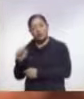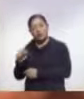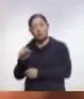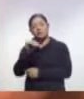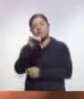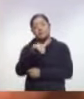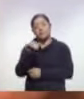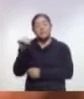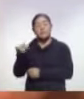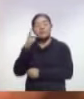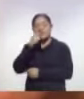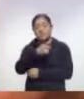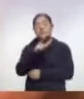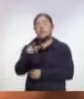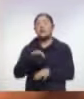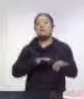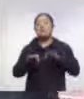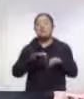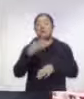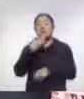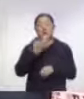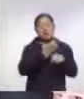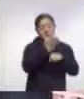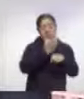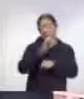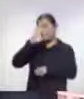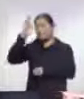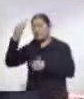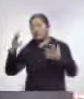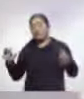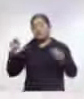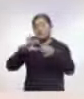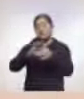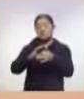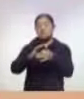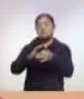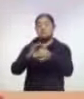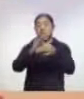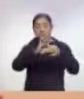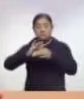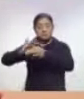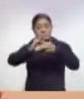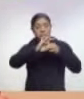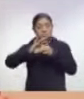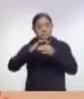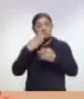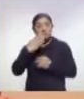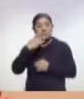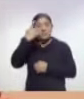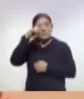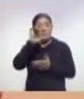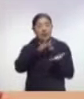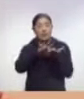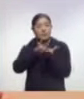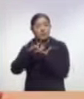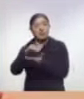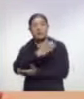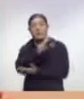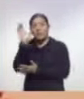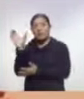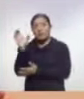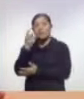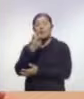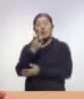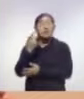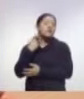trabajo coordinado entre el Estado y Federación a favor del campo tlaxcalteca. Por tener políticas y